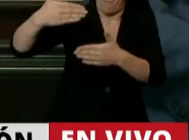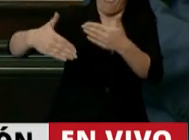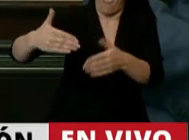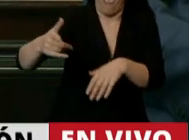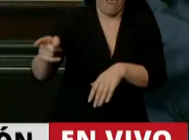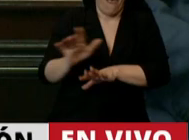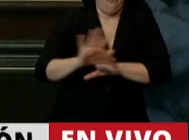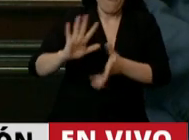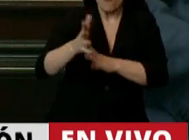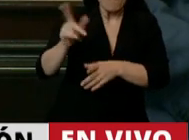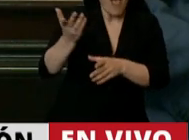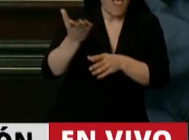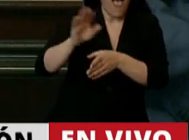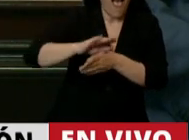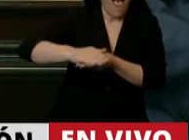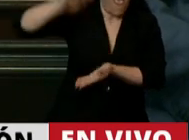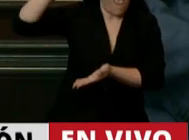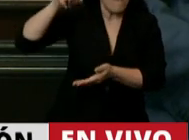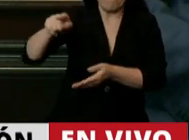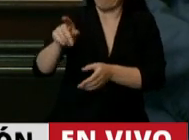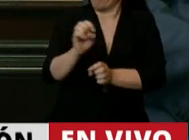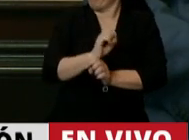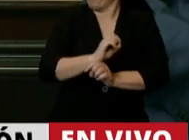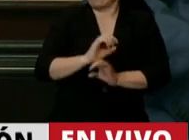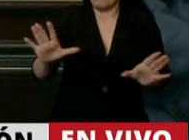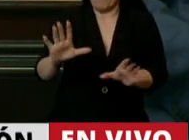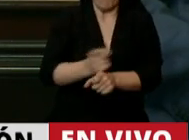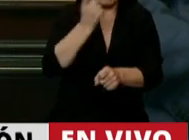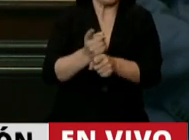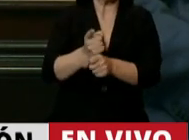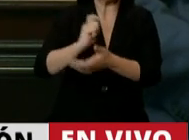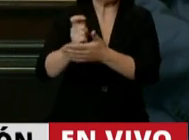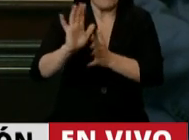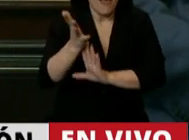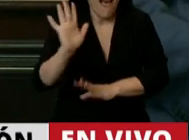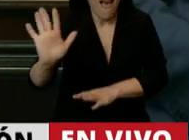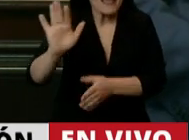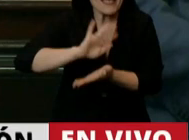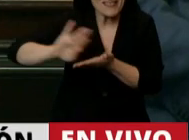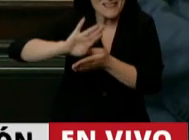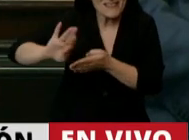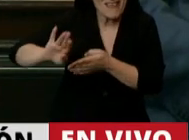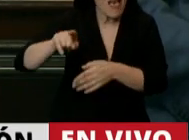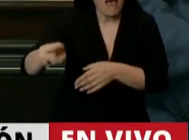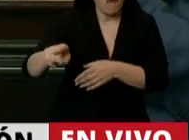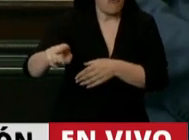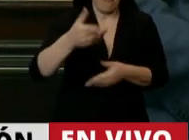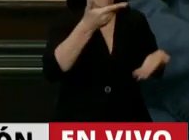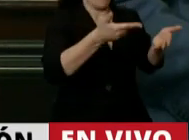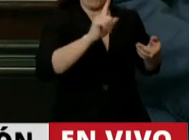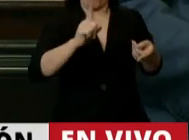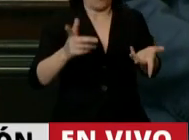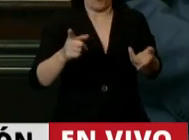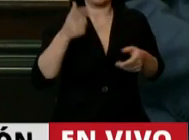irresponsable, este proceso de endeudamiento insostenible y profundamente injusto sobre